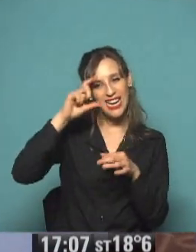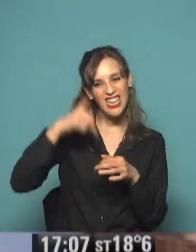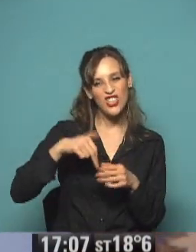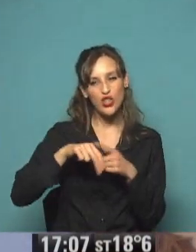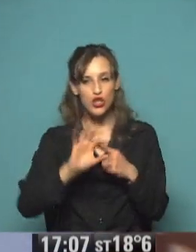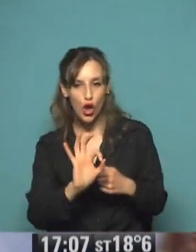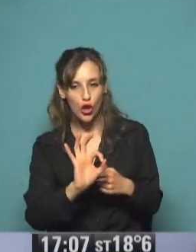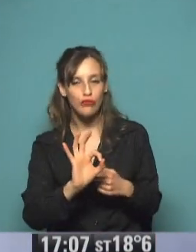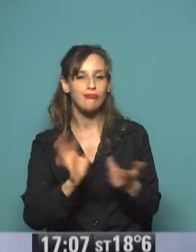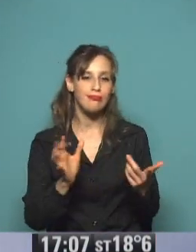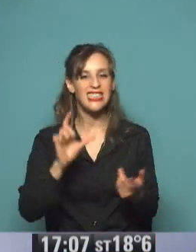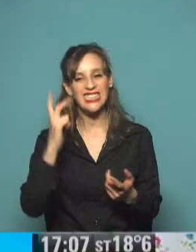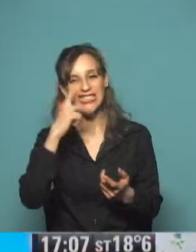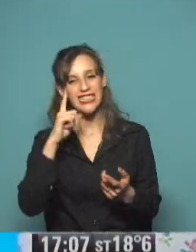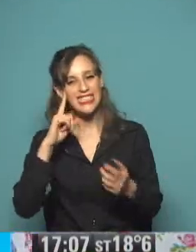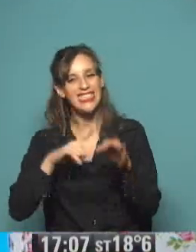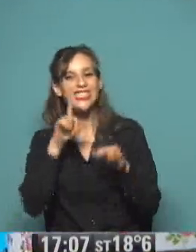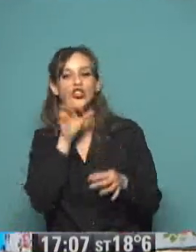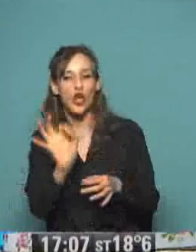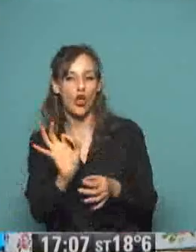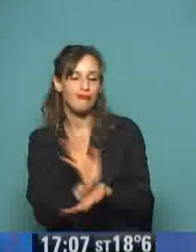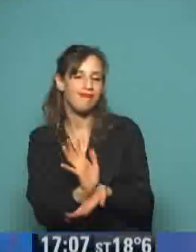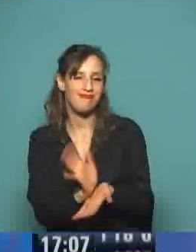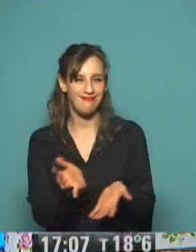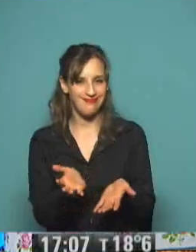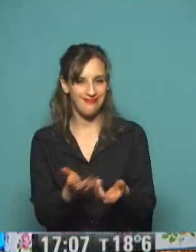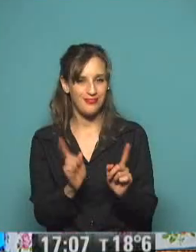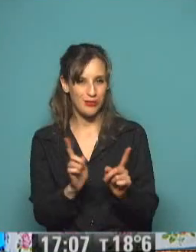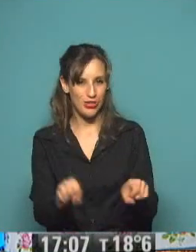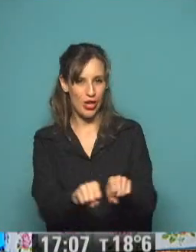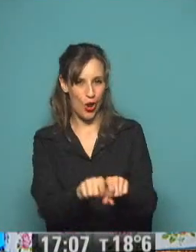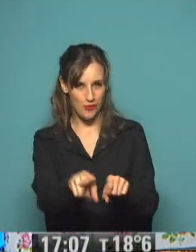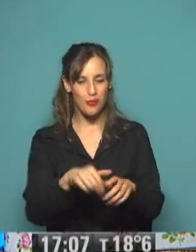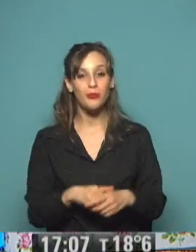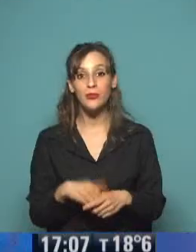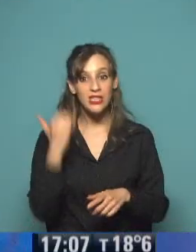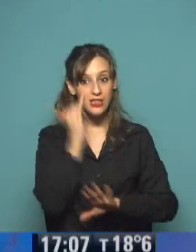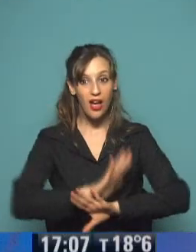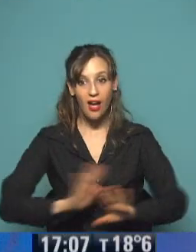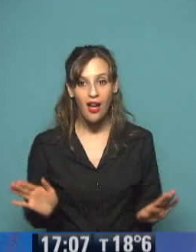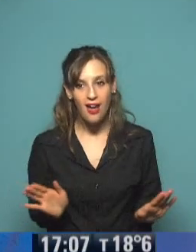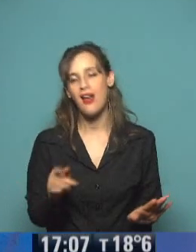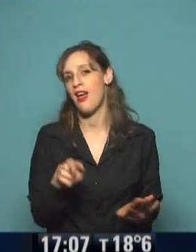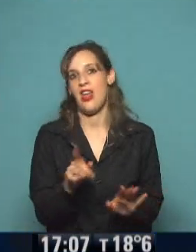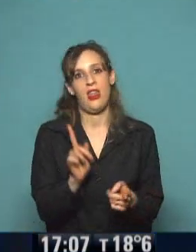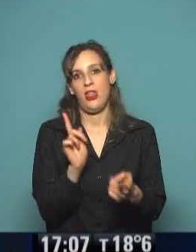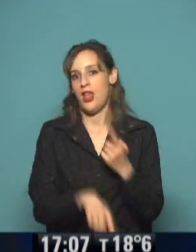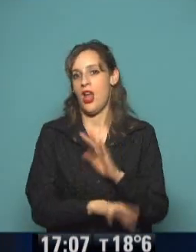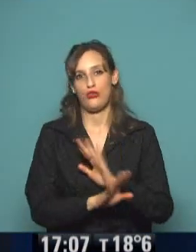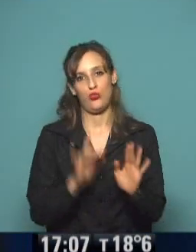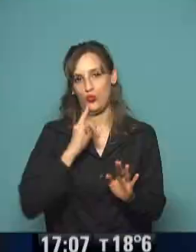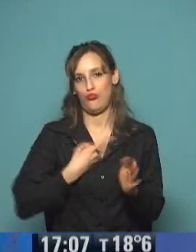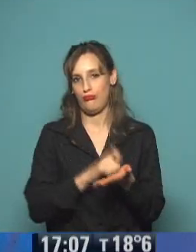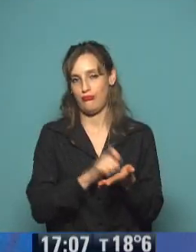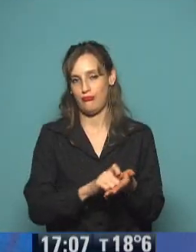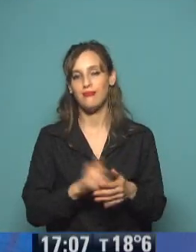chiquito. Chiquito. Ahora punto. Sí. Ah, pero nos quedó. Ay. Esto va directo a una enciclopedia, te digo. Miren